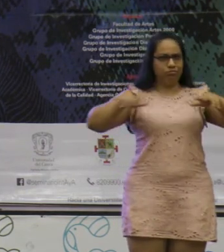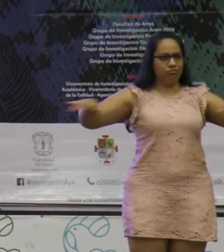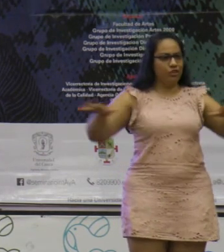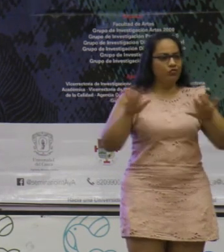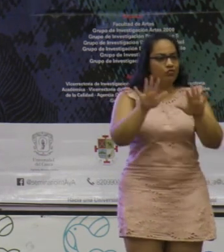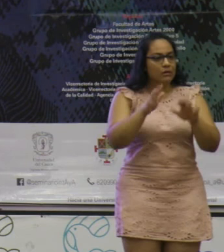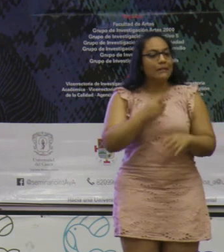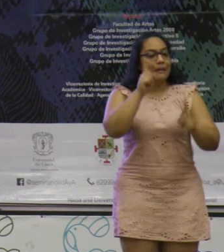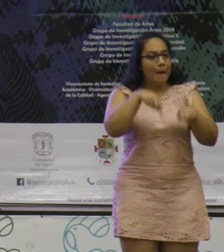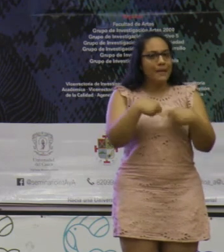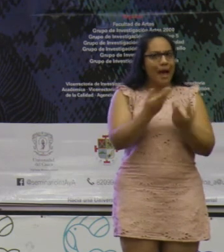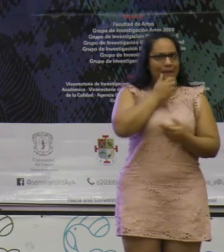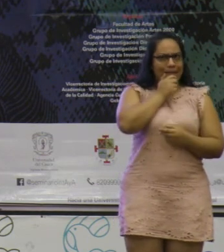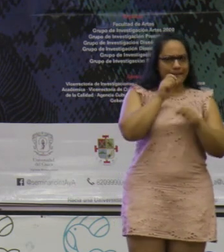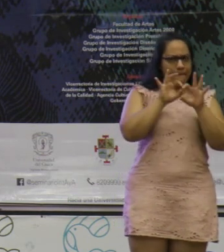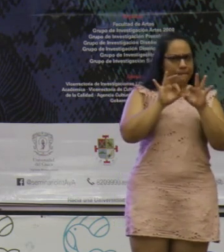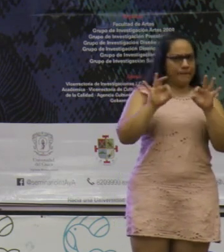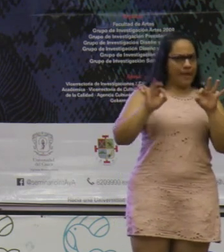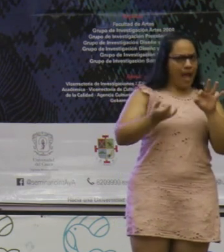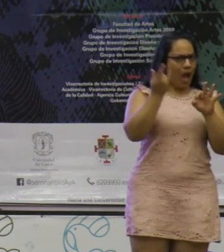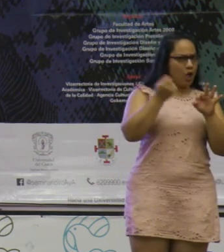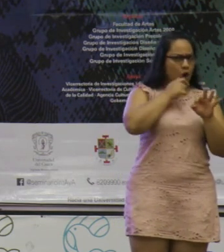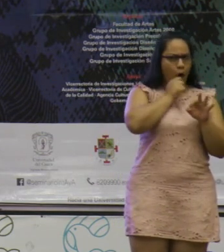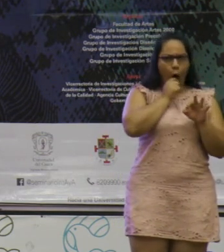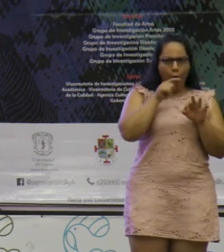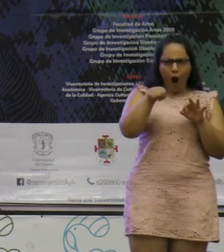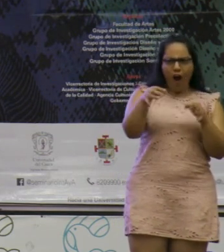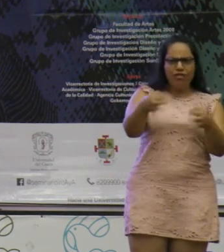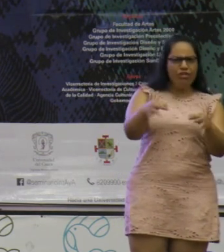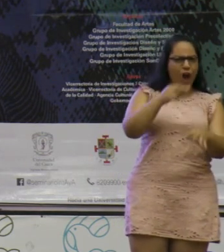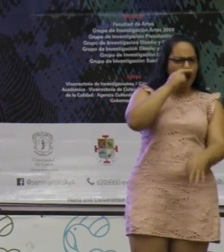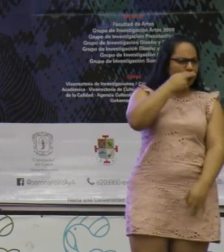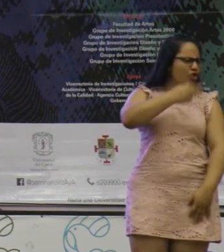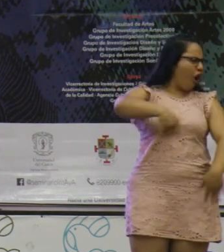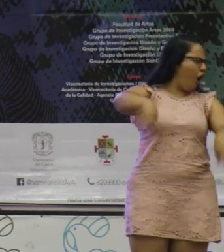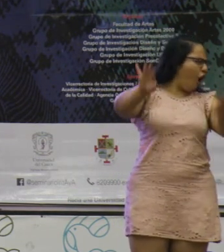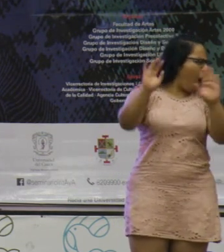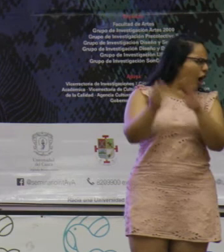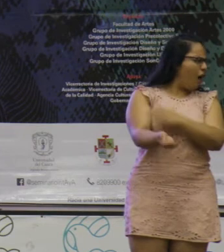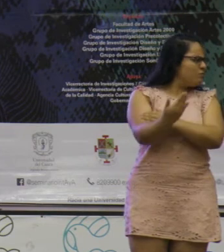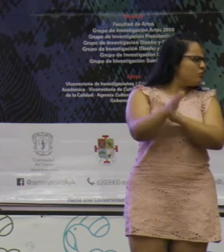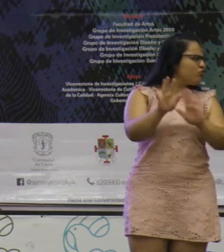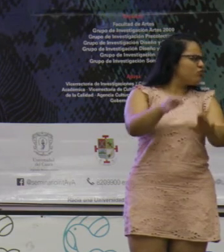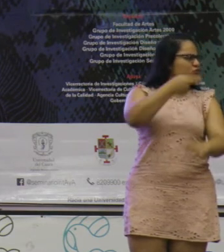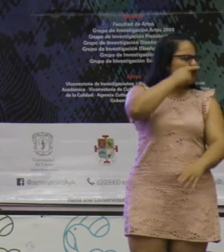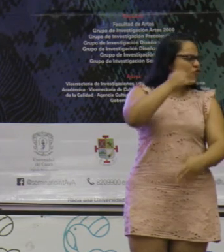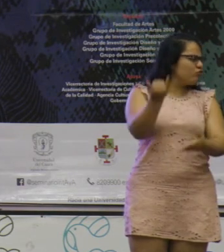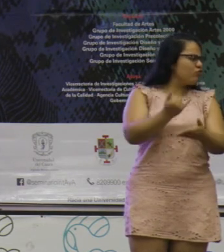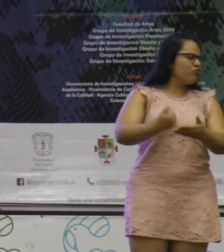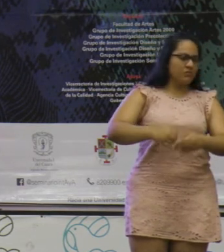peor, pasa con el silencio de un escándalo. Porque como dicen, ay, eso es de niños, la ilustración, dibujitos, eso es de niños, eso no pasa nada.